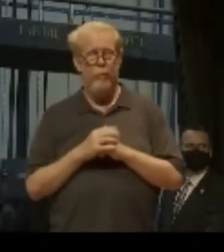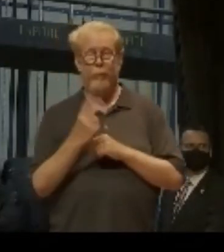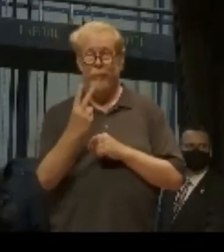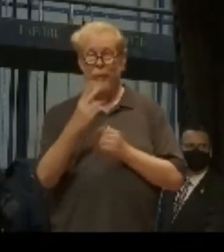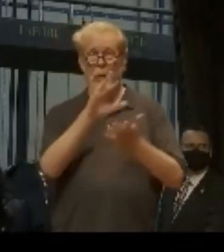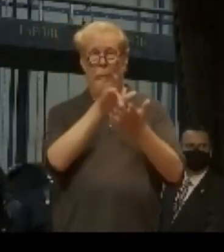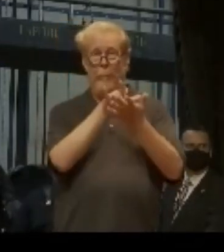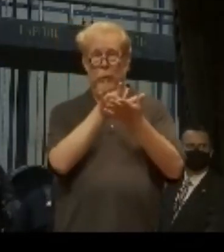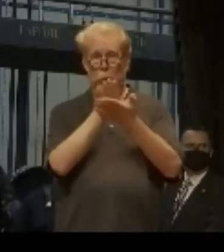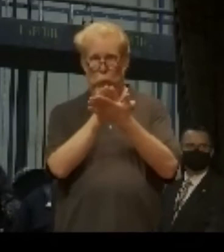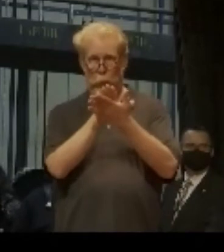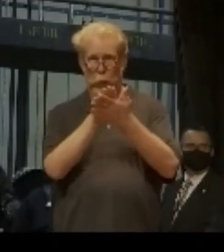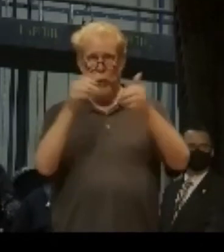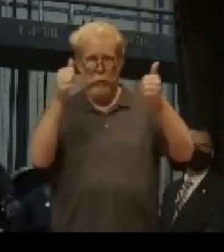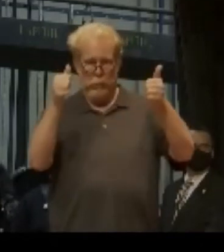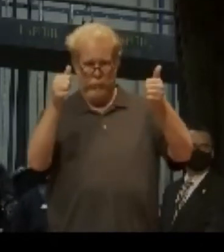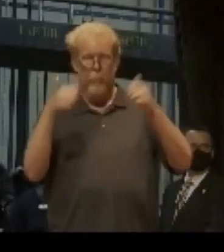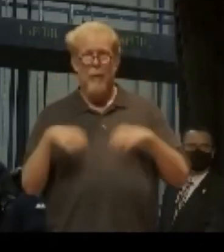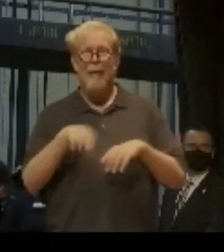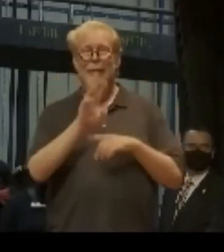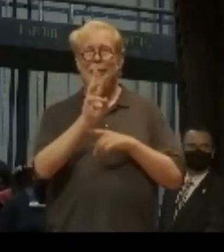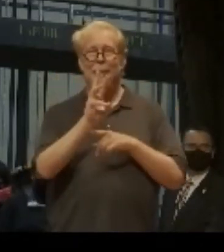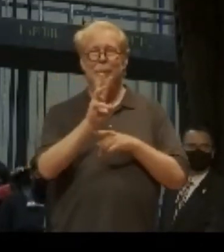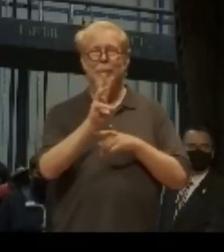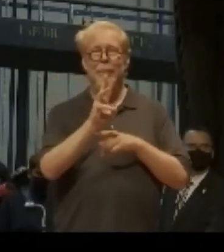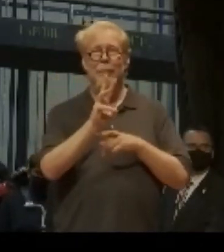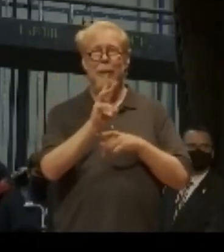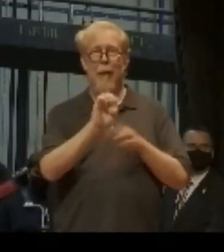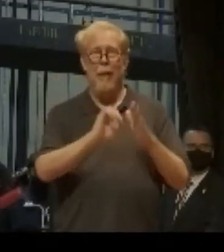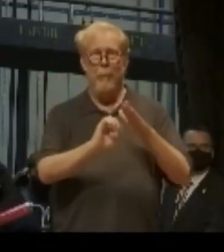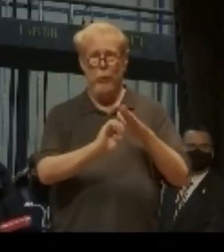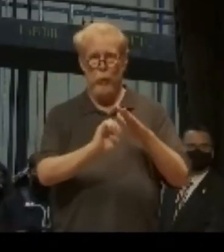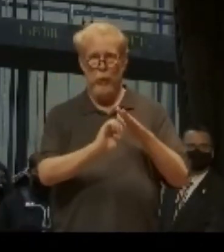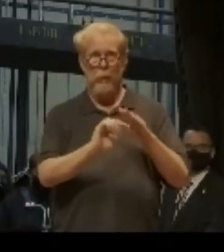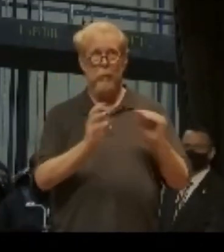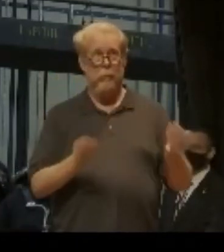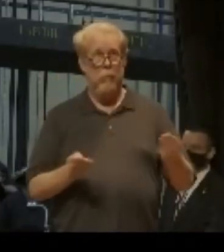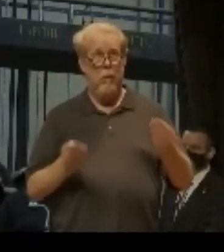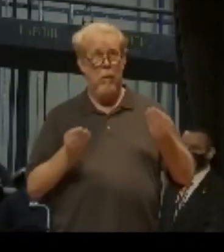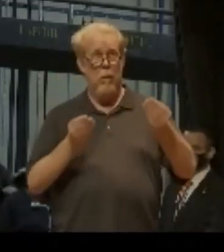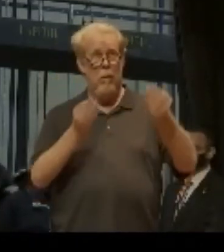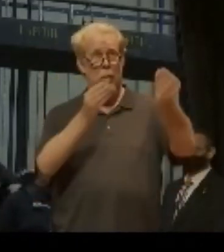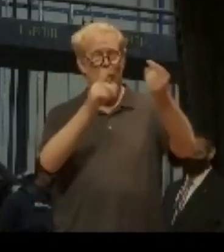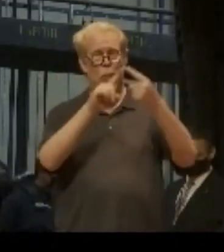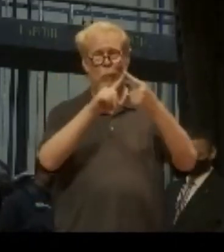4. Hay 4 escuelas intermedias.